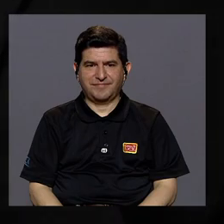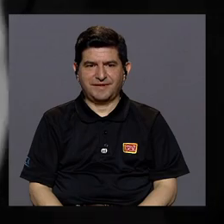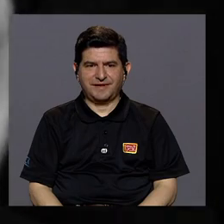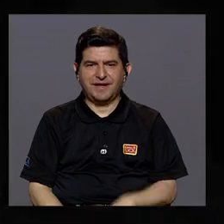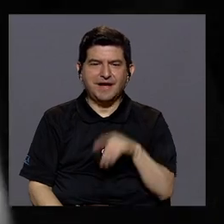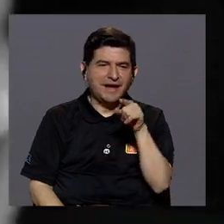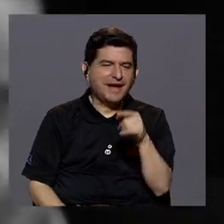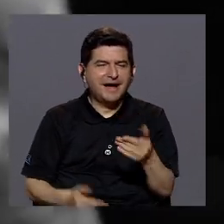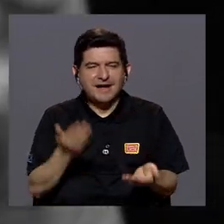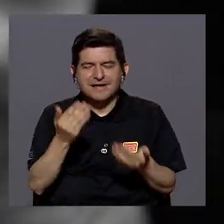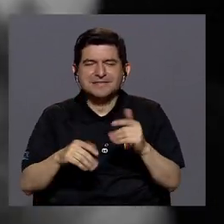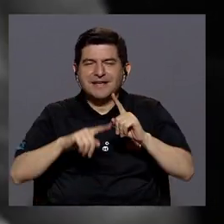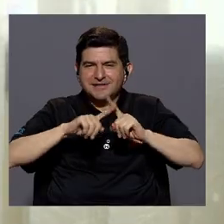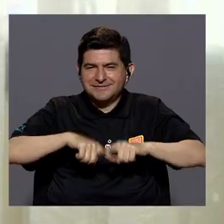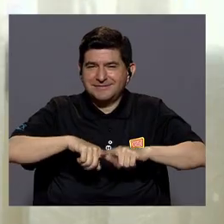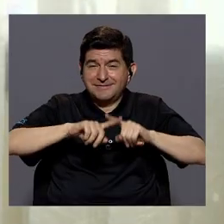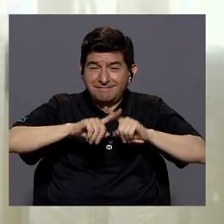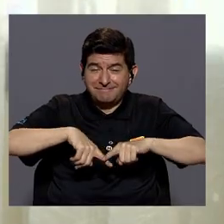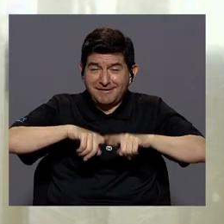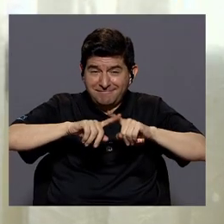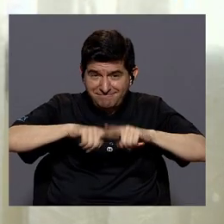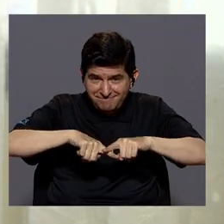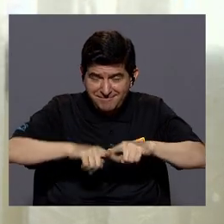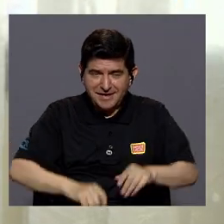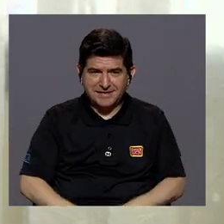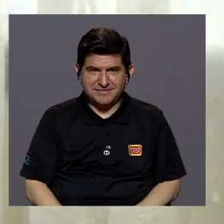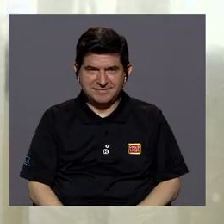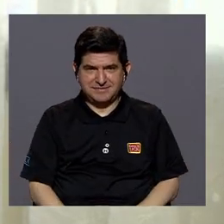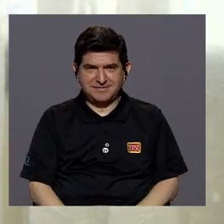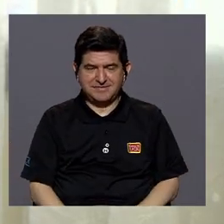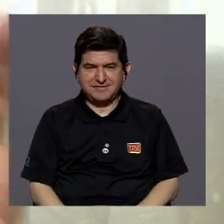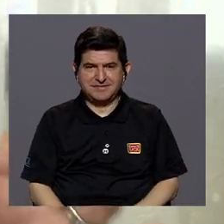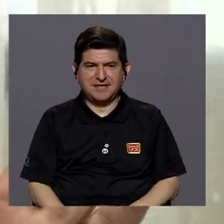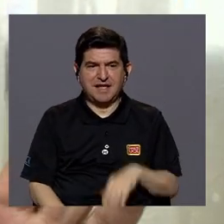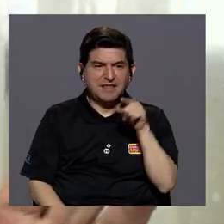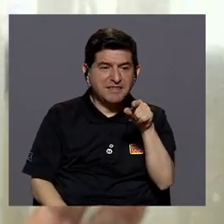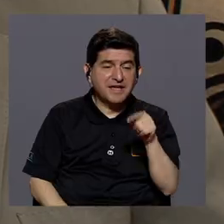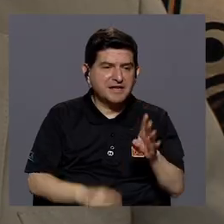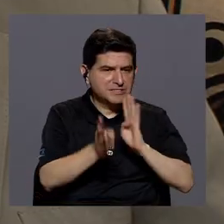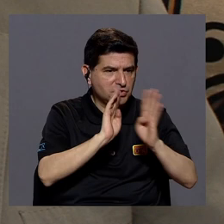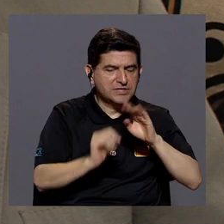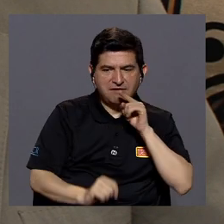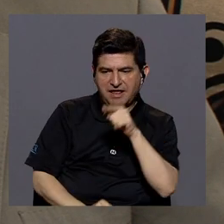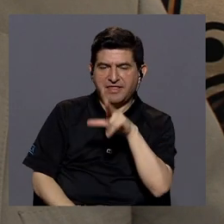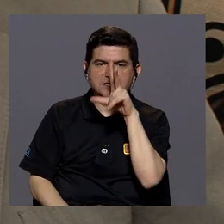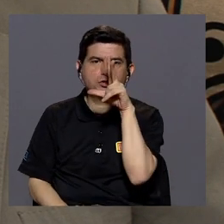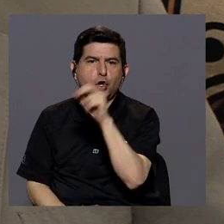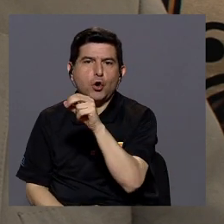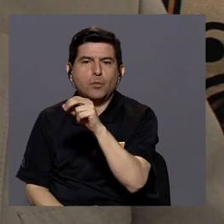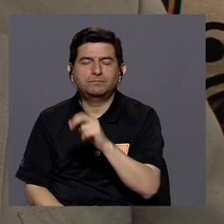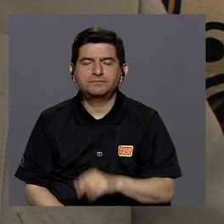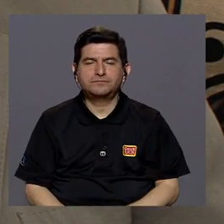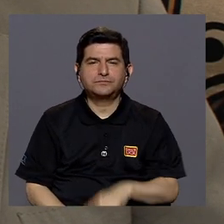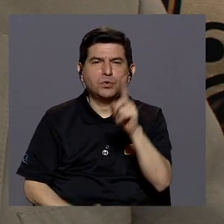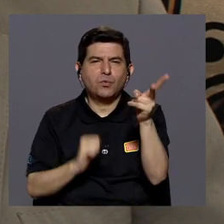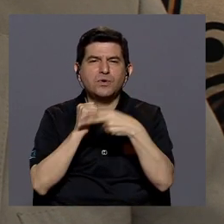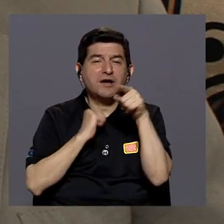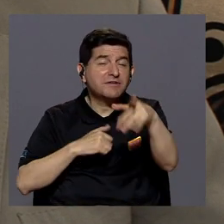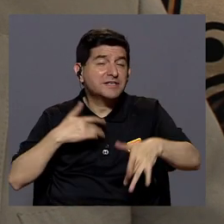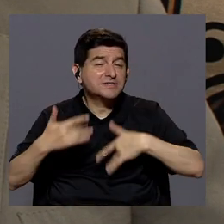Hay ciertas tendencias a informar sobre esto y sobre esto no. ¿Alguna vez usted sintió